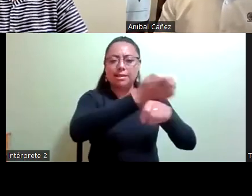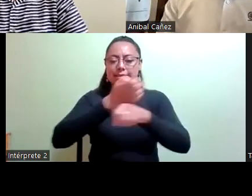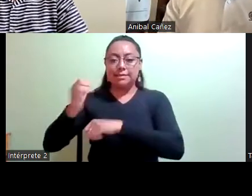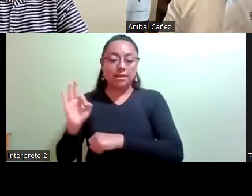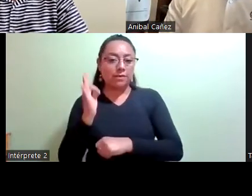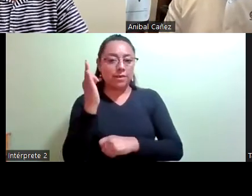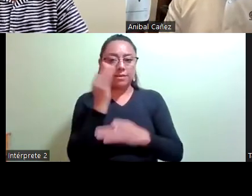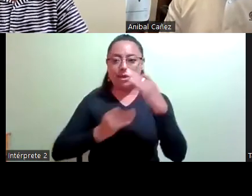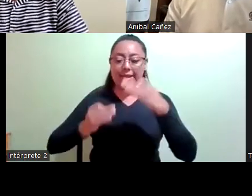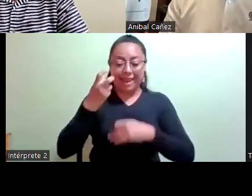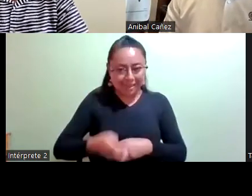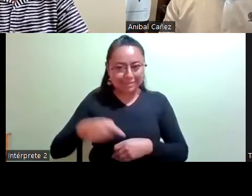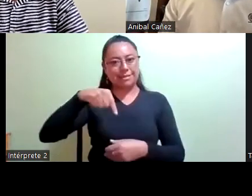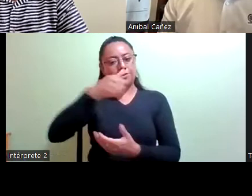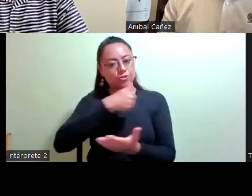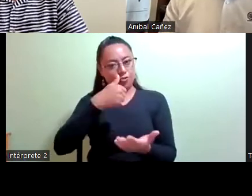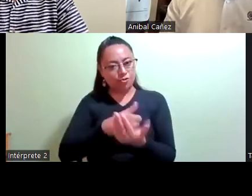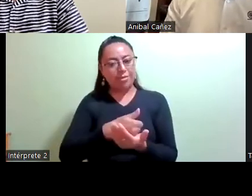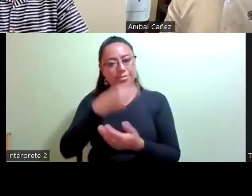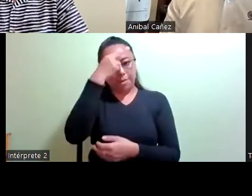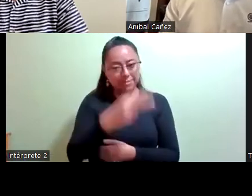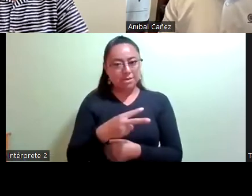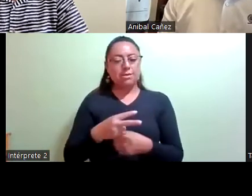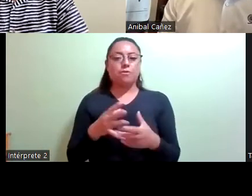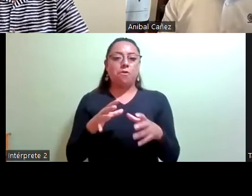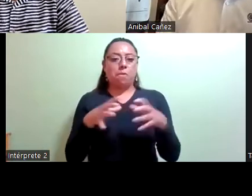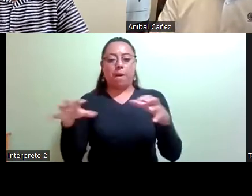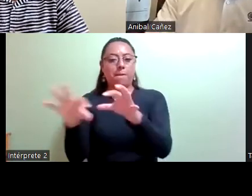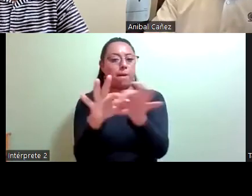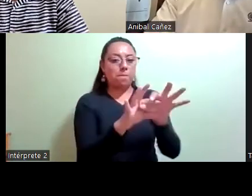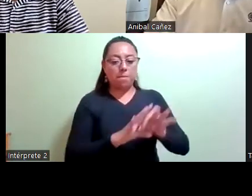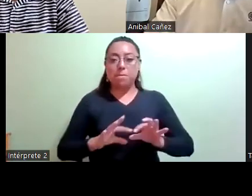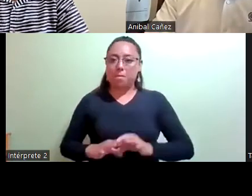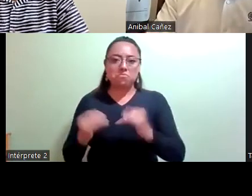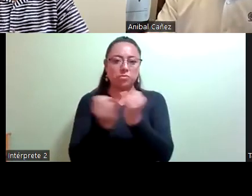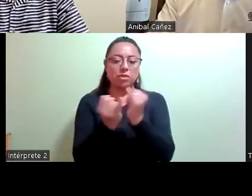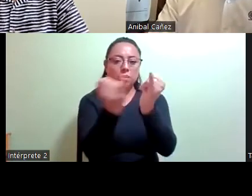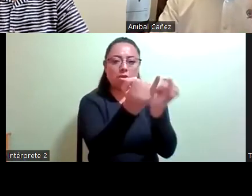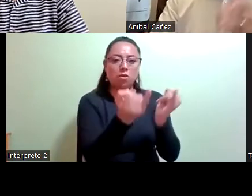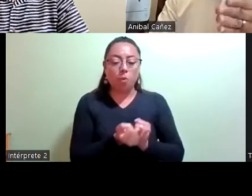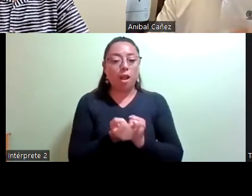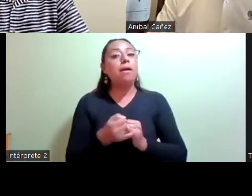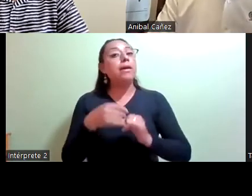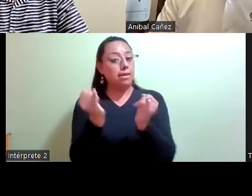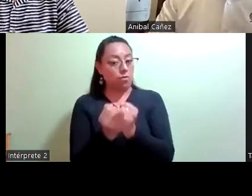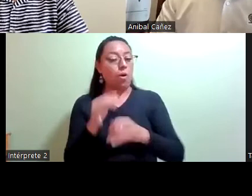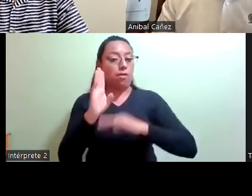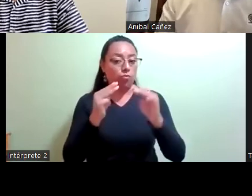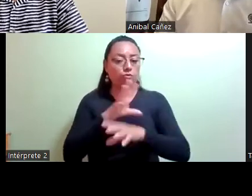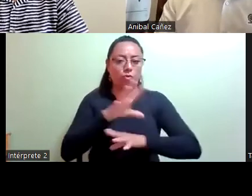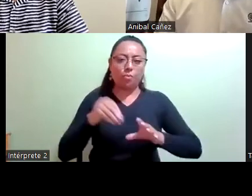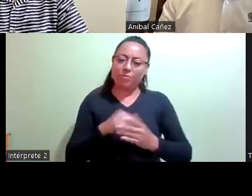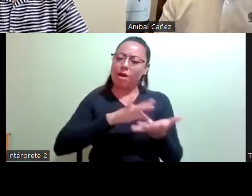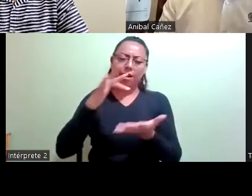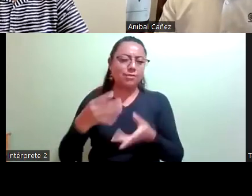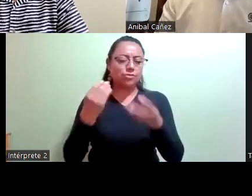les agradezco la buena voluntad, el acompañamiento, las aportaciones que se hizo a este documento y al documento también que